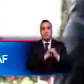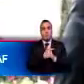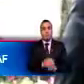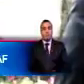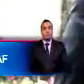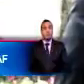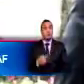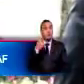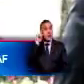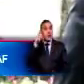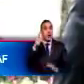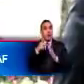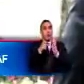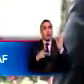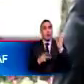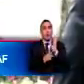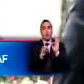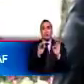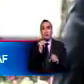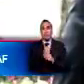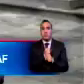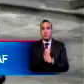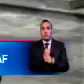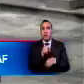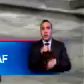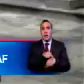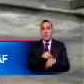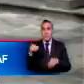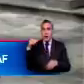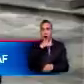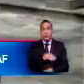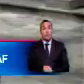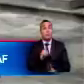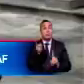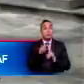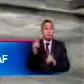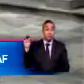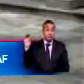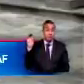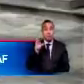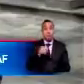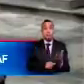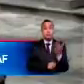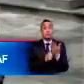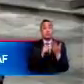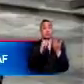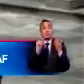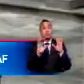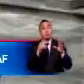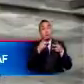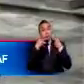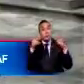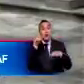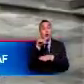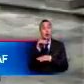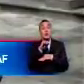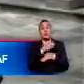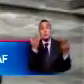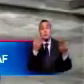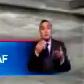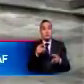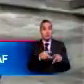para un programa de mediano plazo ser increíble para el país además de este primer desembolso el ministro de finanzas aseguró que el ecuador recibirá